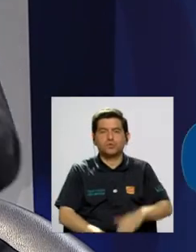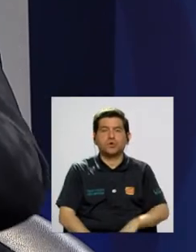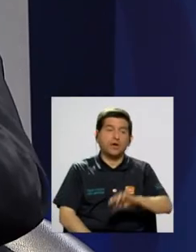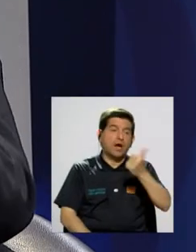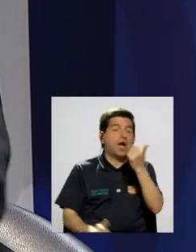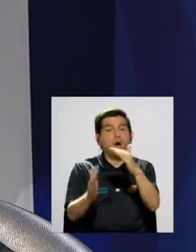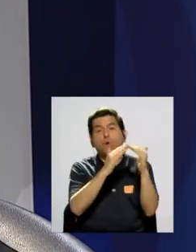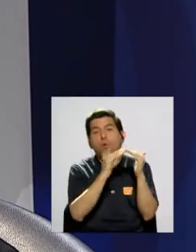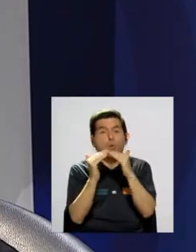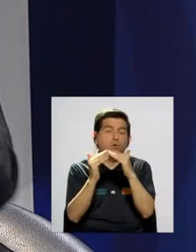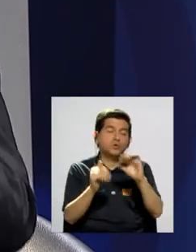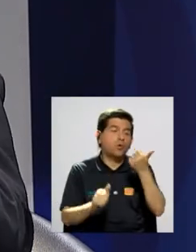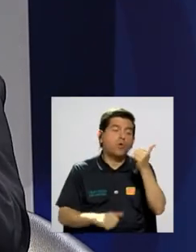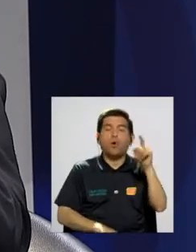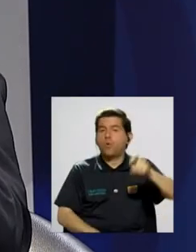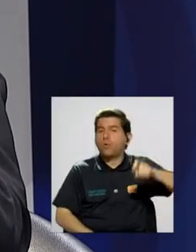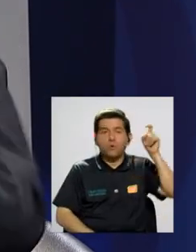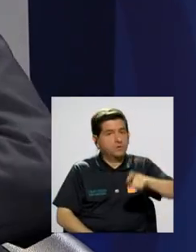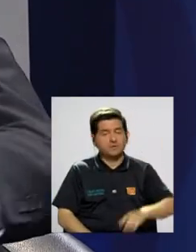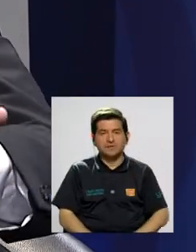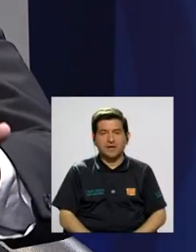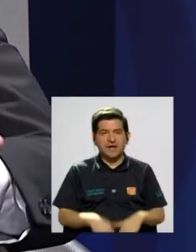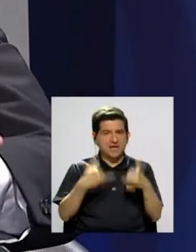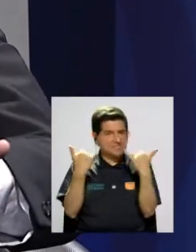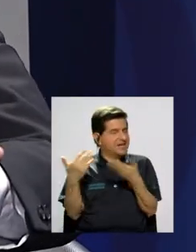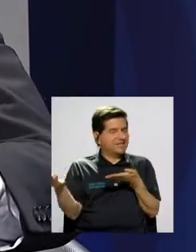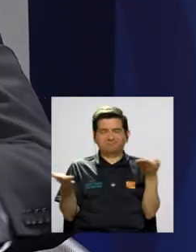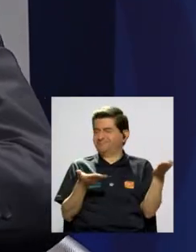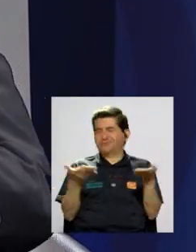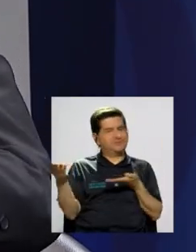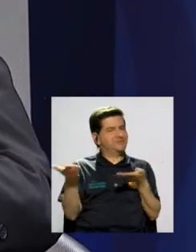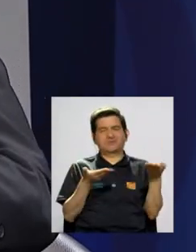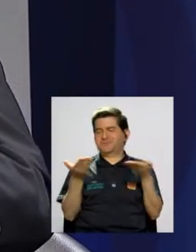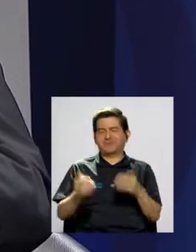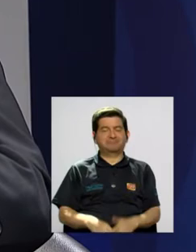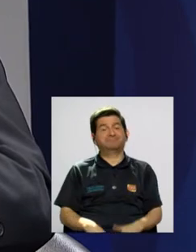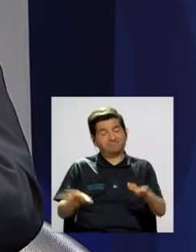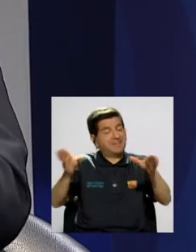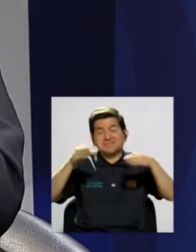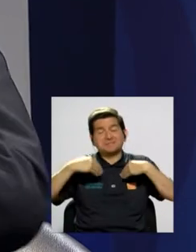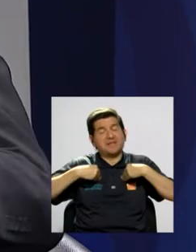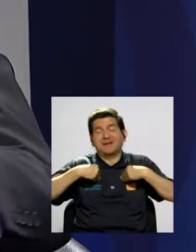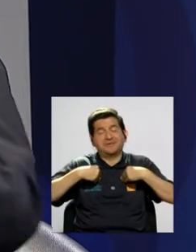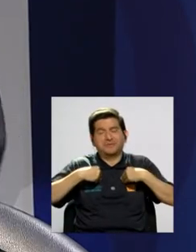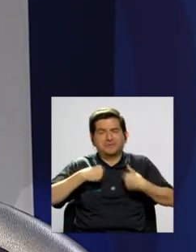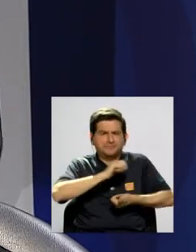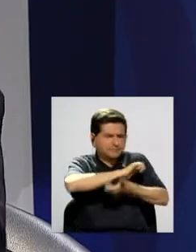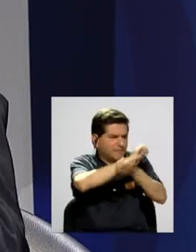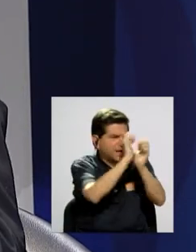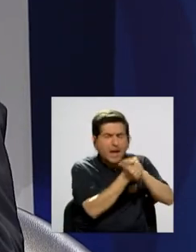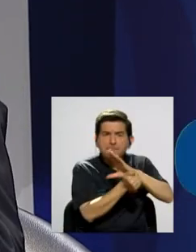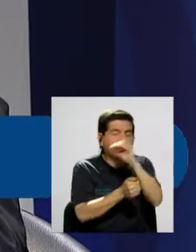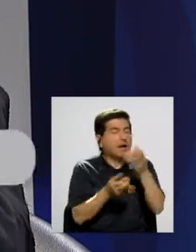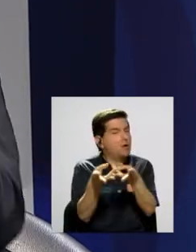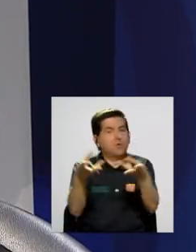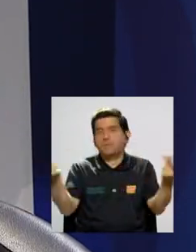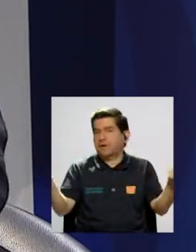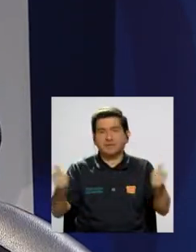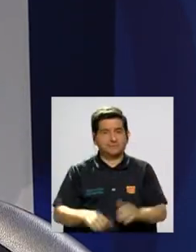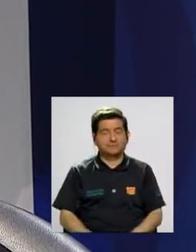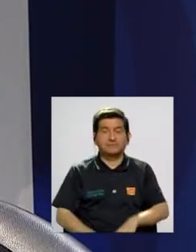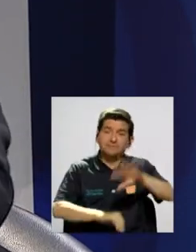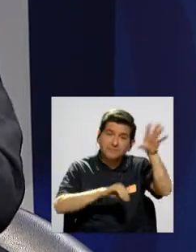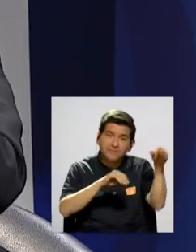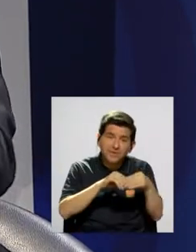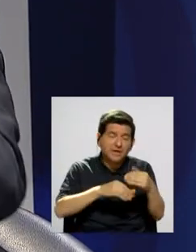otra población y para otras necesidades no sirven ya, tienen que reconocerlo así, y se transforman o desaparecen, porque además